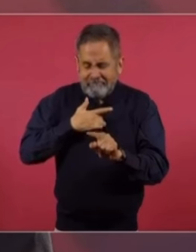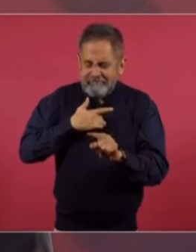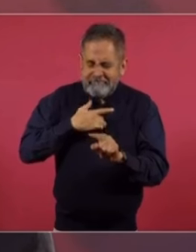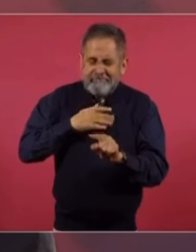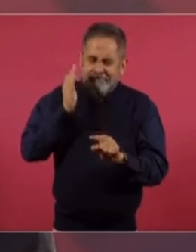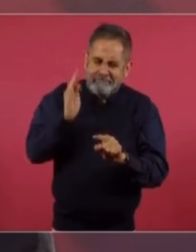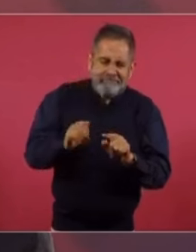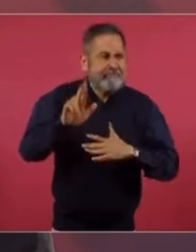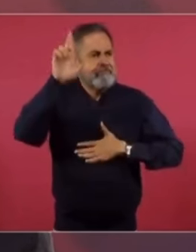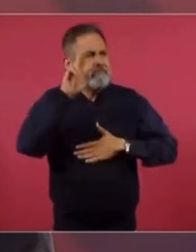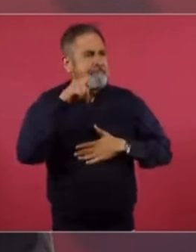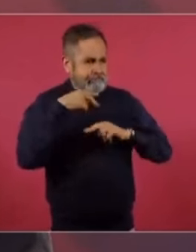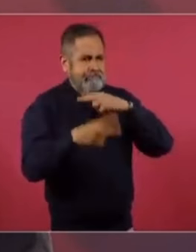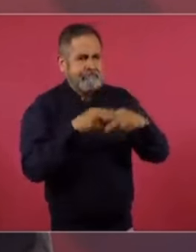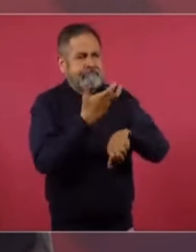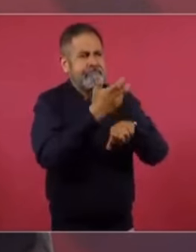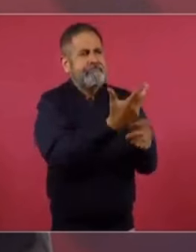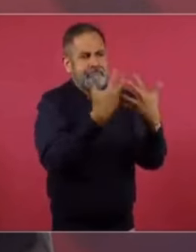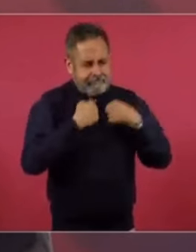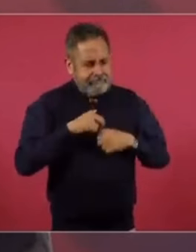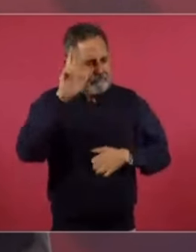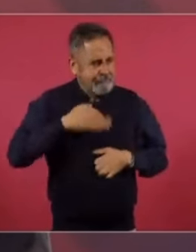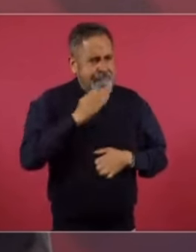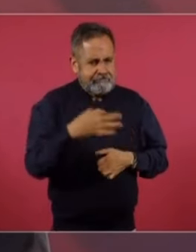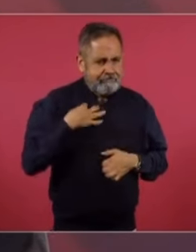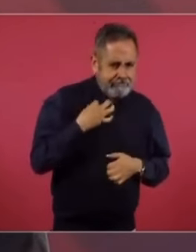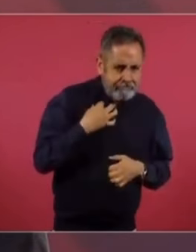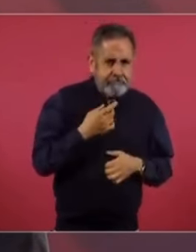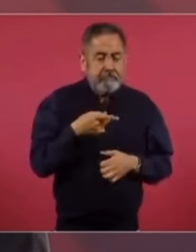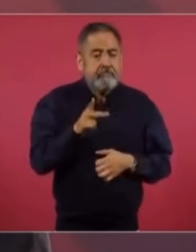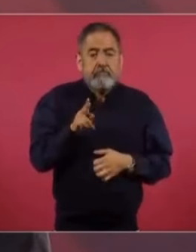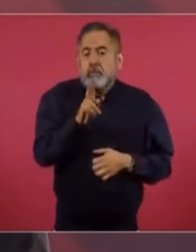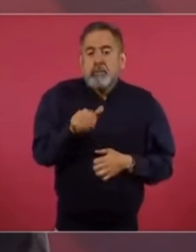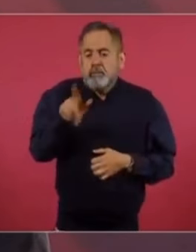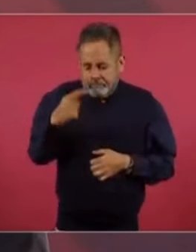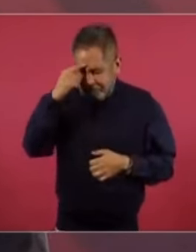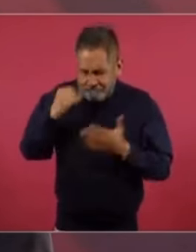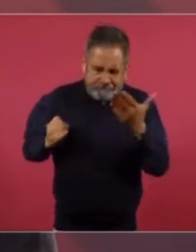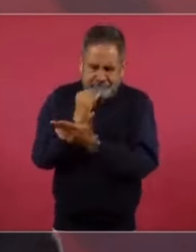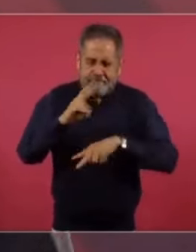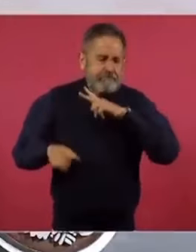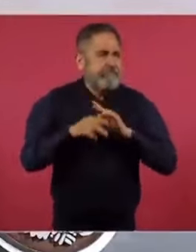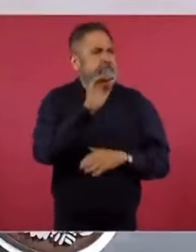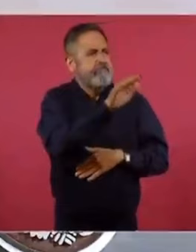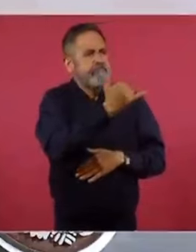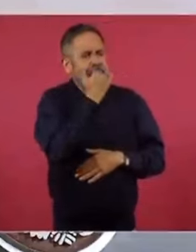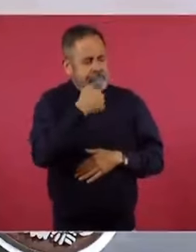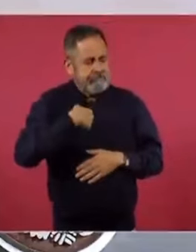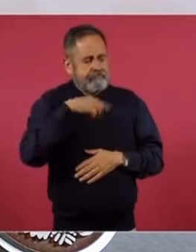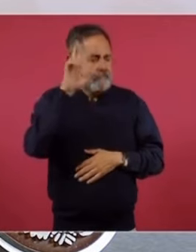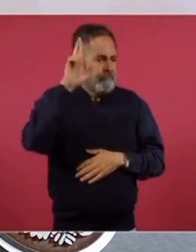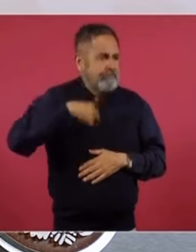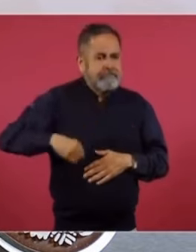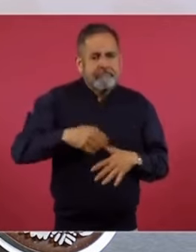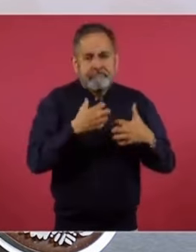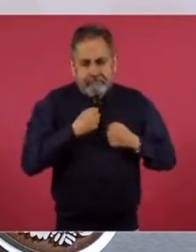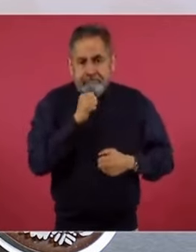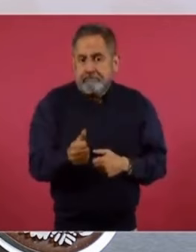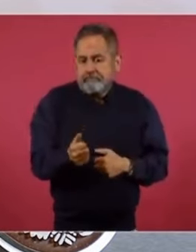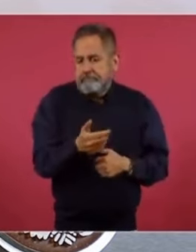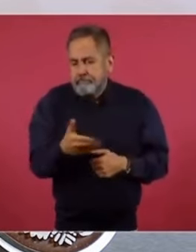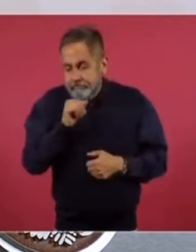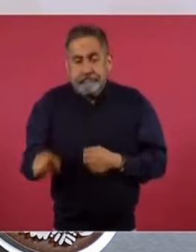las autoridades estadounidenses. Sin embargo, nunca había concretado dicha intención. 2. Las fuerzas del